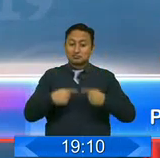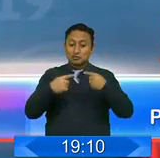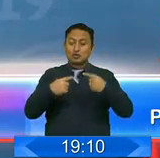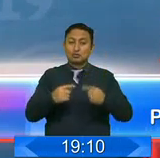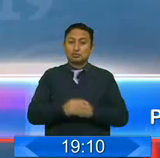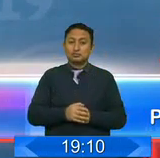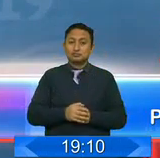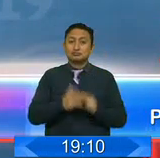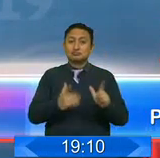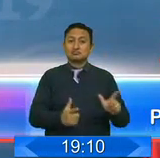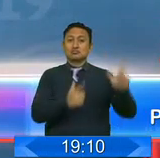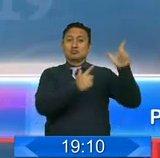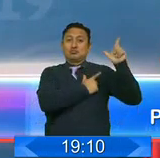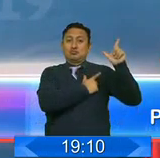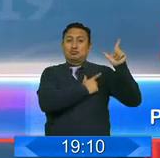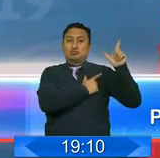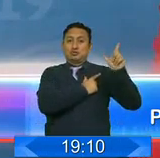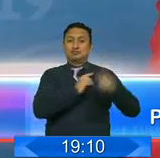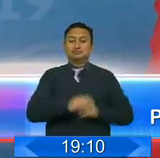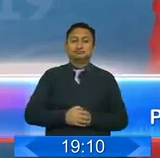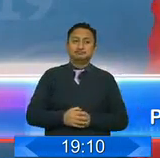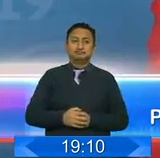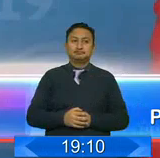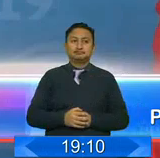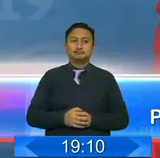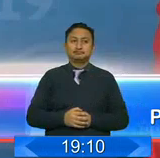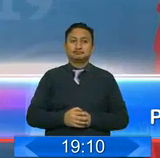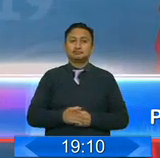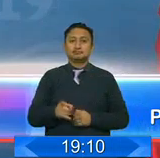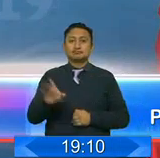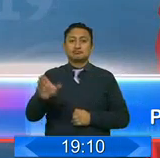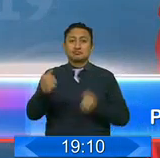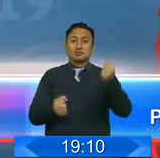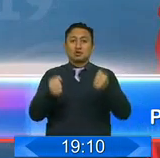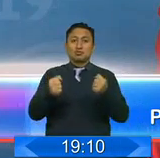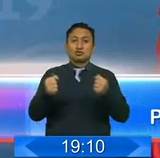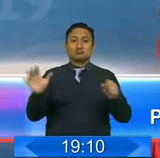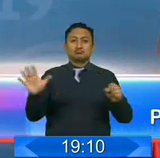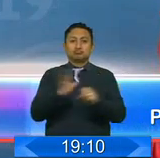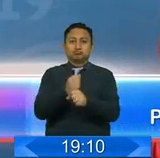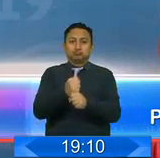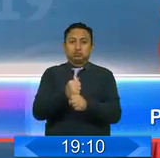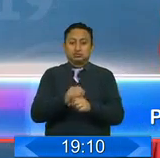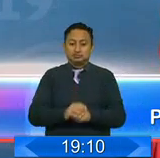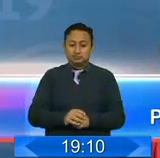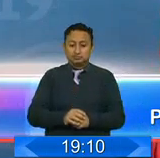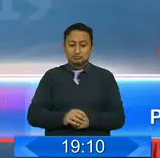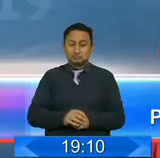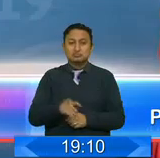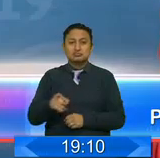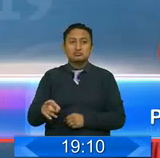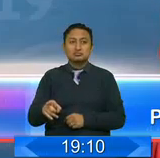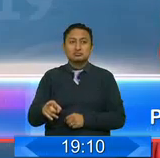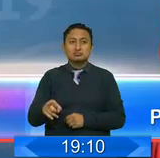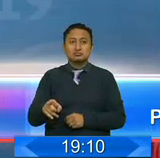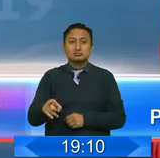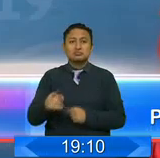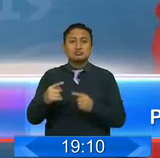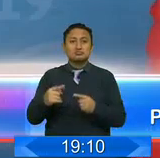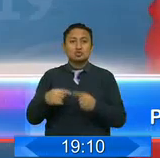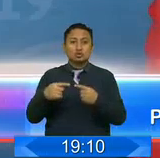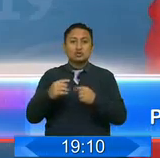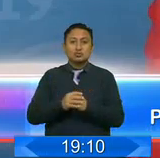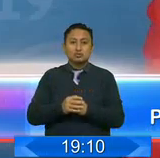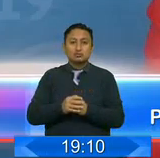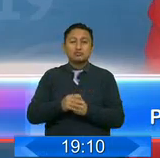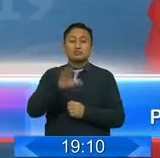permanente de las Fuerzas Armadas. Los camiones son blindados y tienen el monitoreo permanente